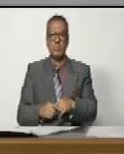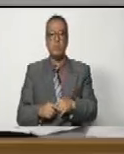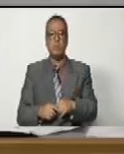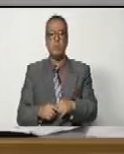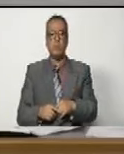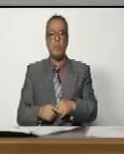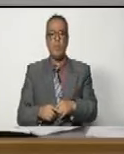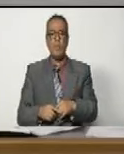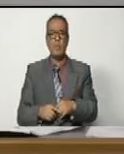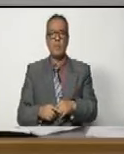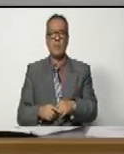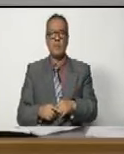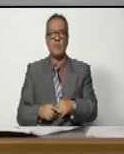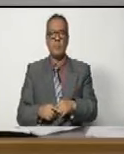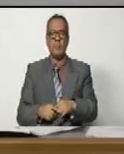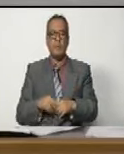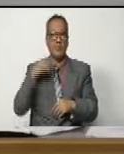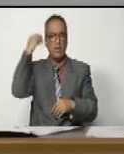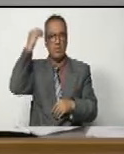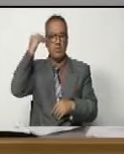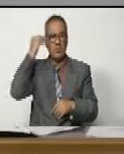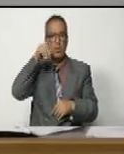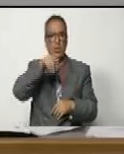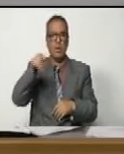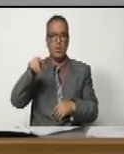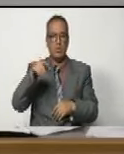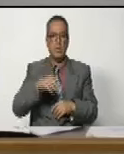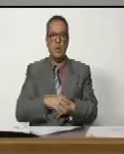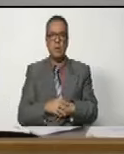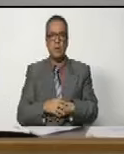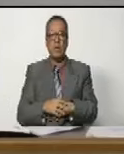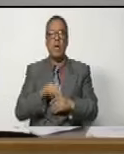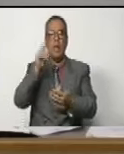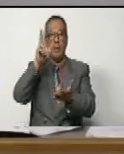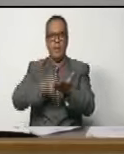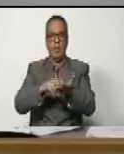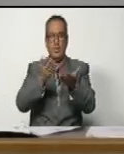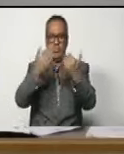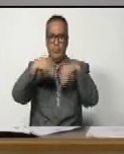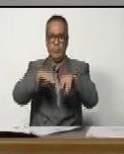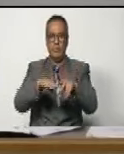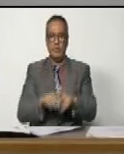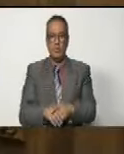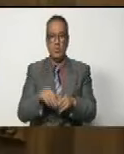vicepresidente. En consideración. Aprobado. Siguiente.